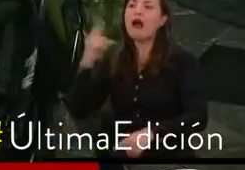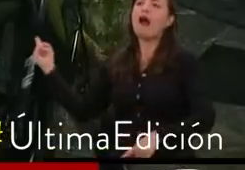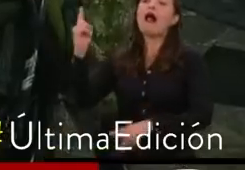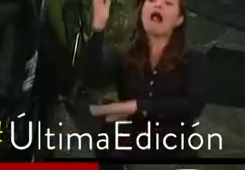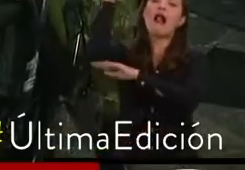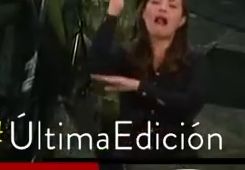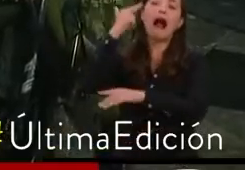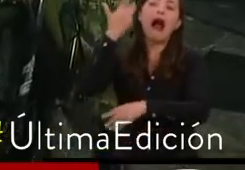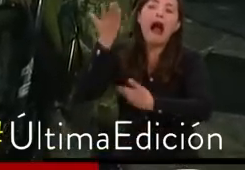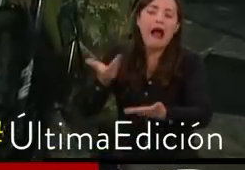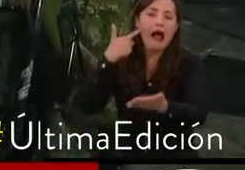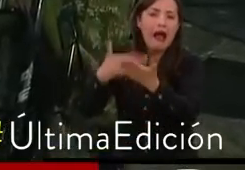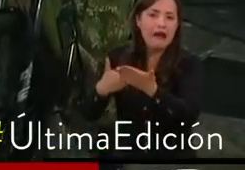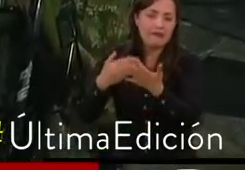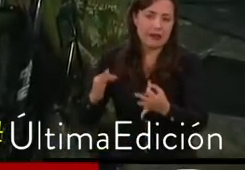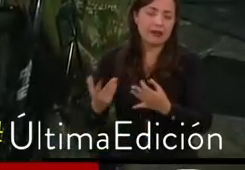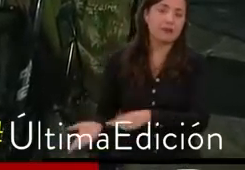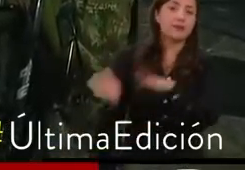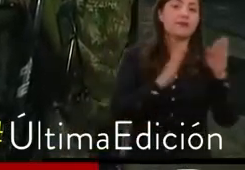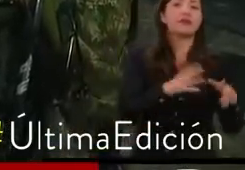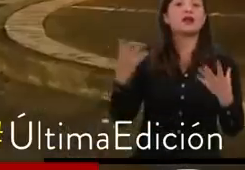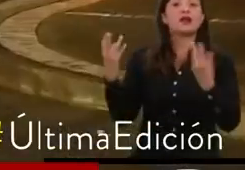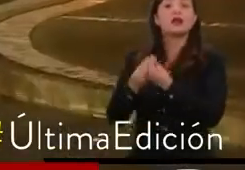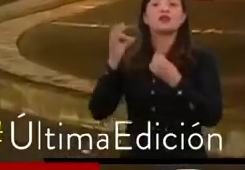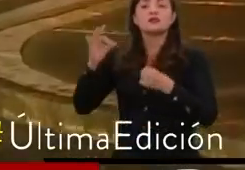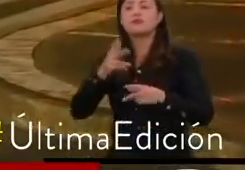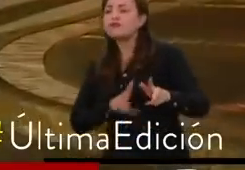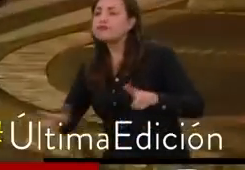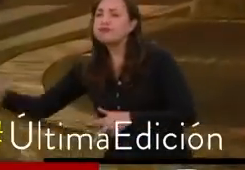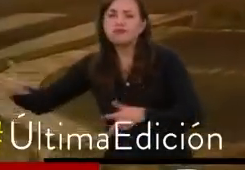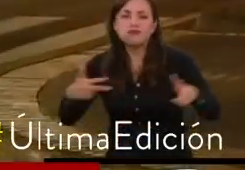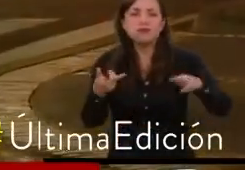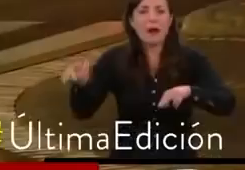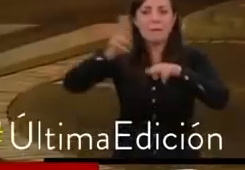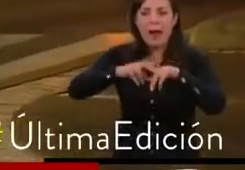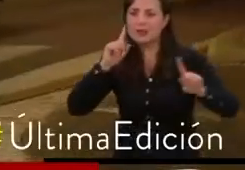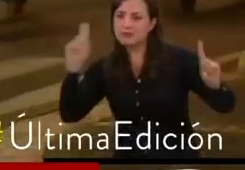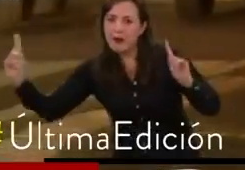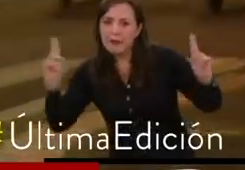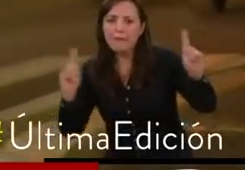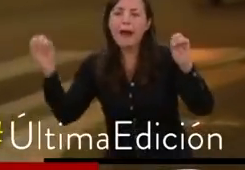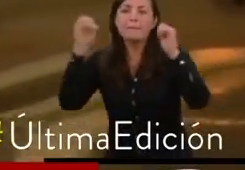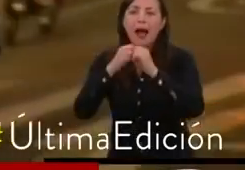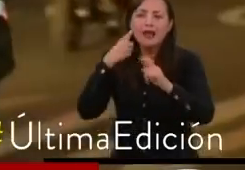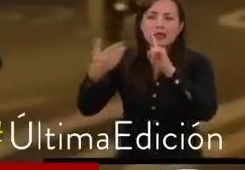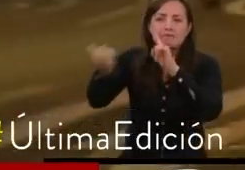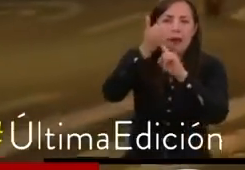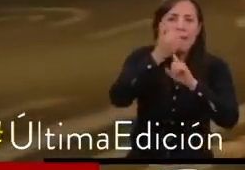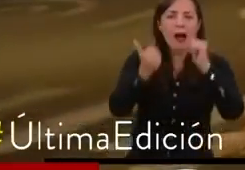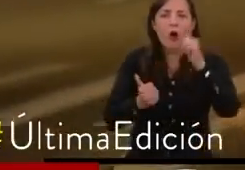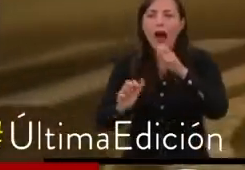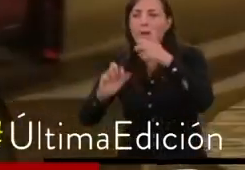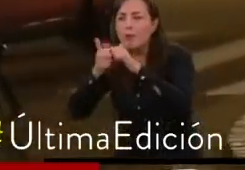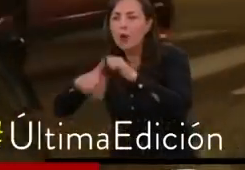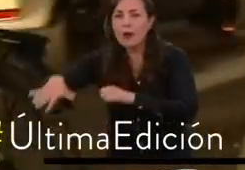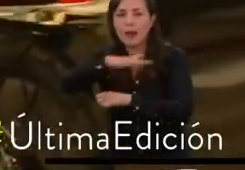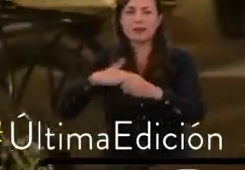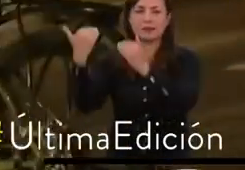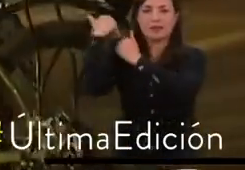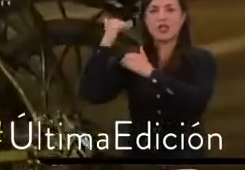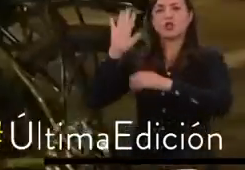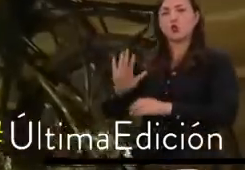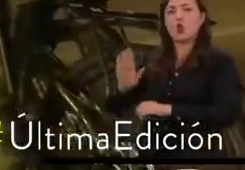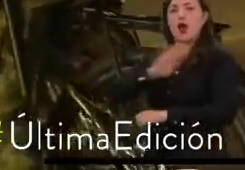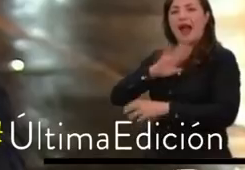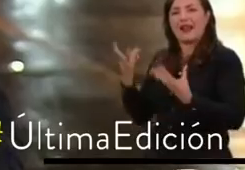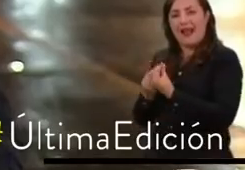recorrido nocturno busca fortalecer los frentes de seguridad ciudadana y pretende identificar otras problemáticas que serán atendidas por el distrito.